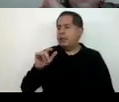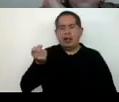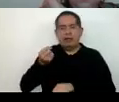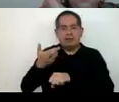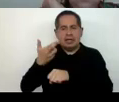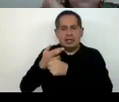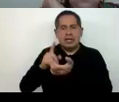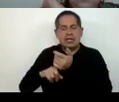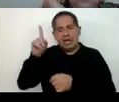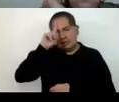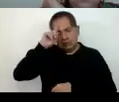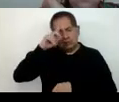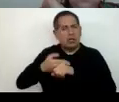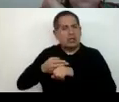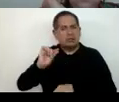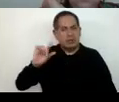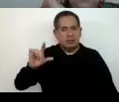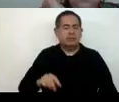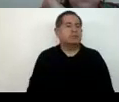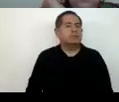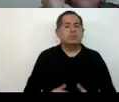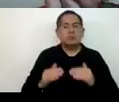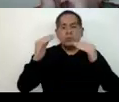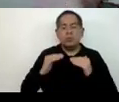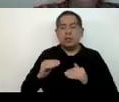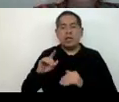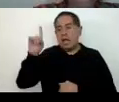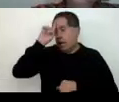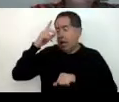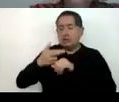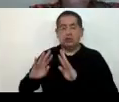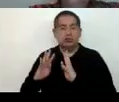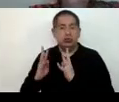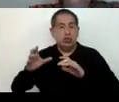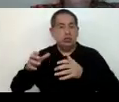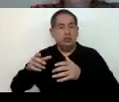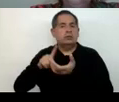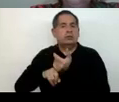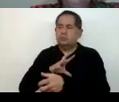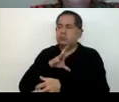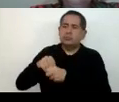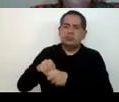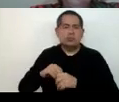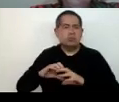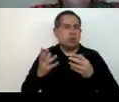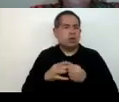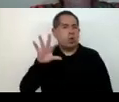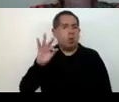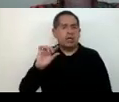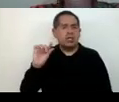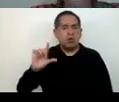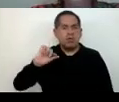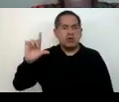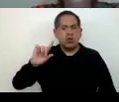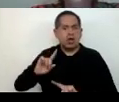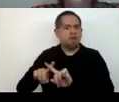asesora especialista. El equipo de asesoras y asesores de Geisha incluye a más de 40 profesionales en atención